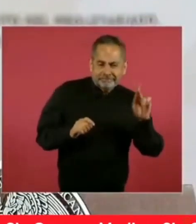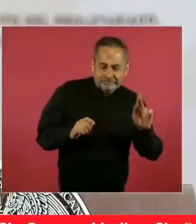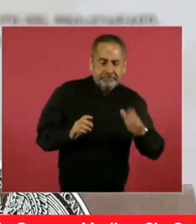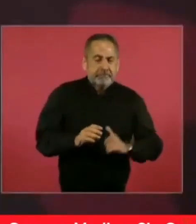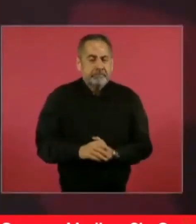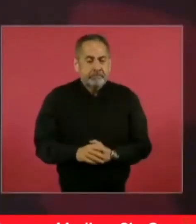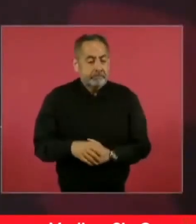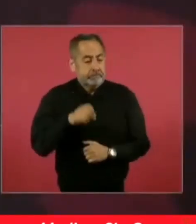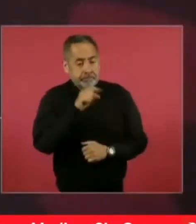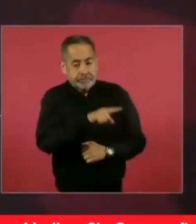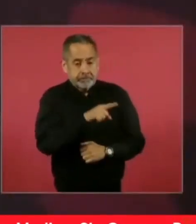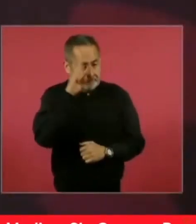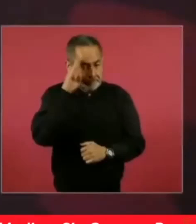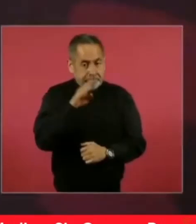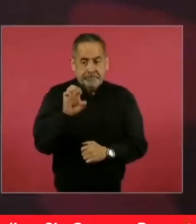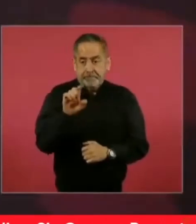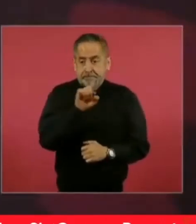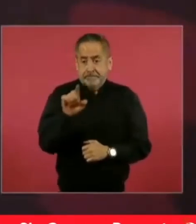señor Ernesto Zedillo,